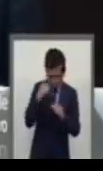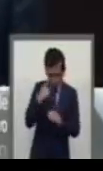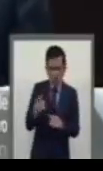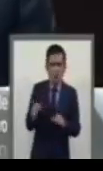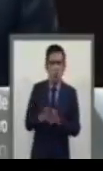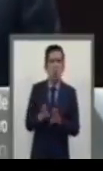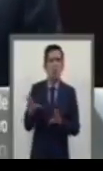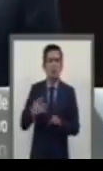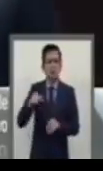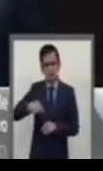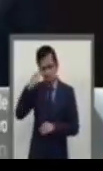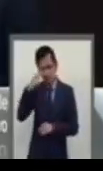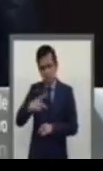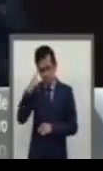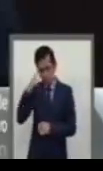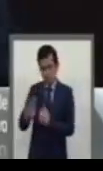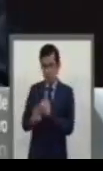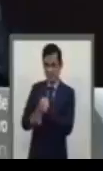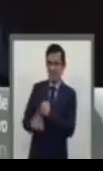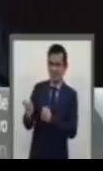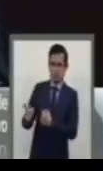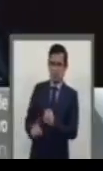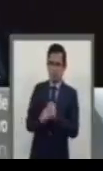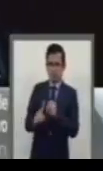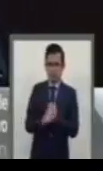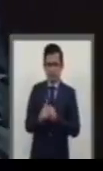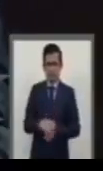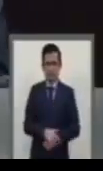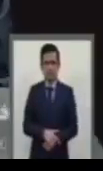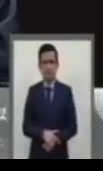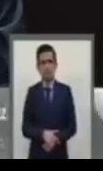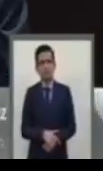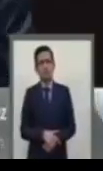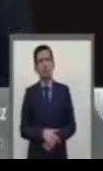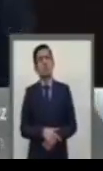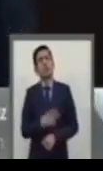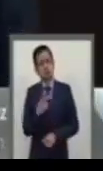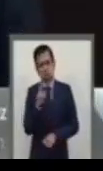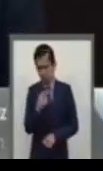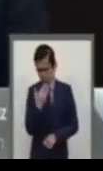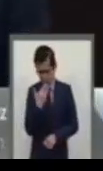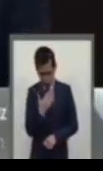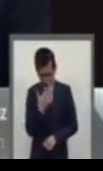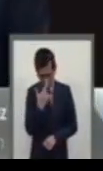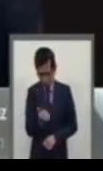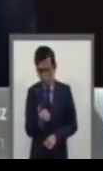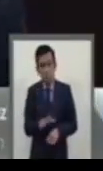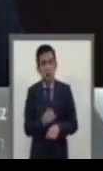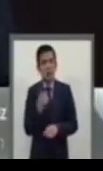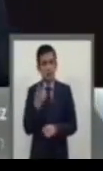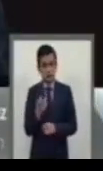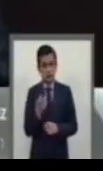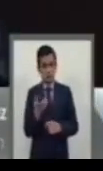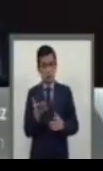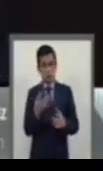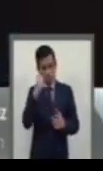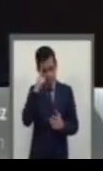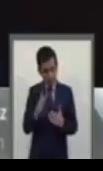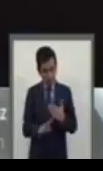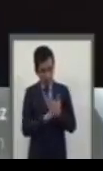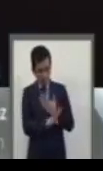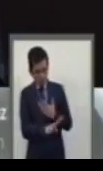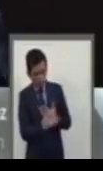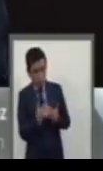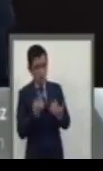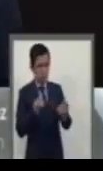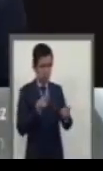sobre este importante tema. Y es pertinente, pues el avance legislativo en materia de regulación, prevención